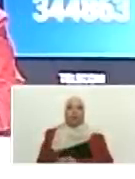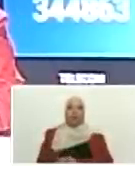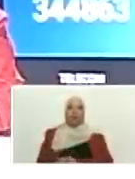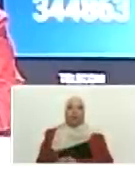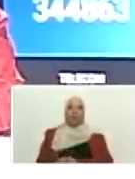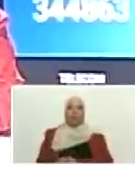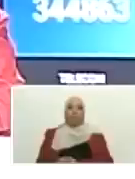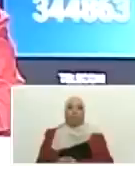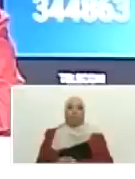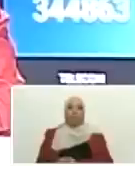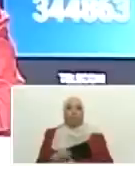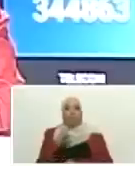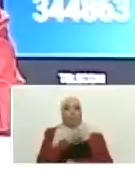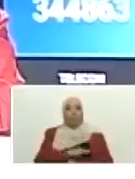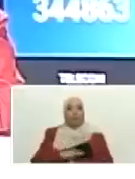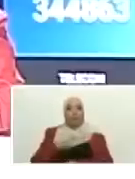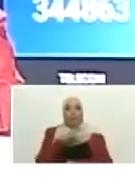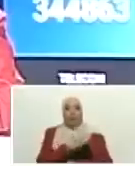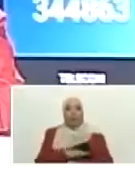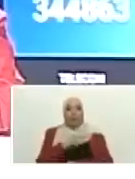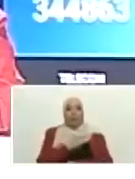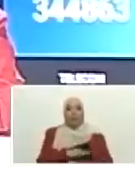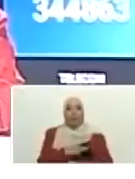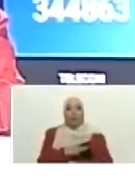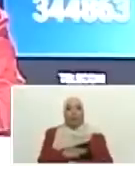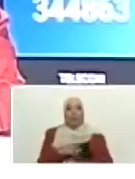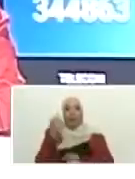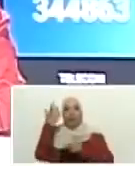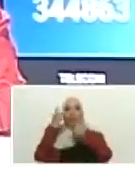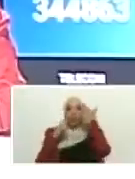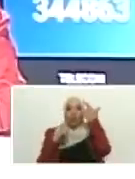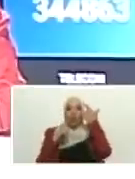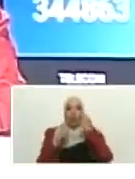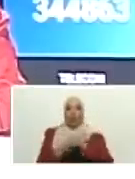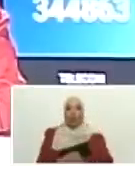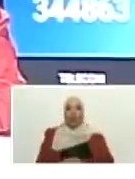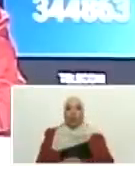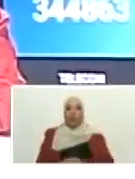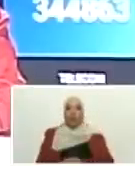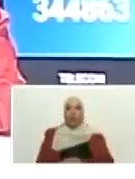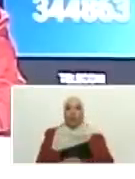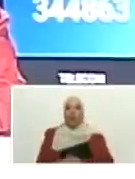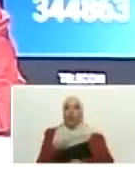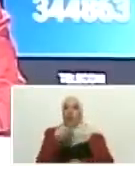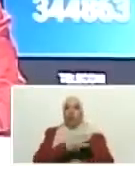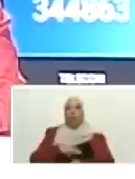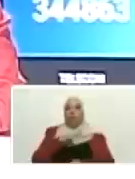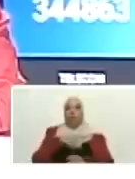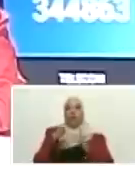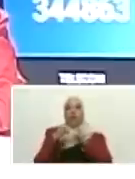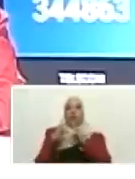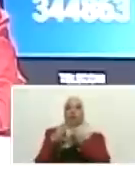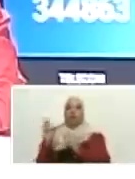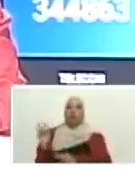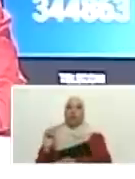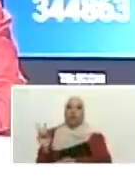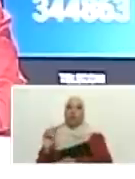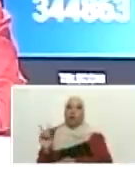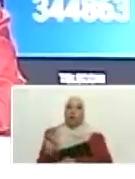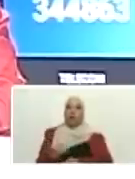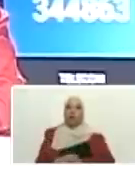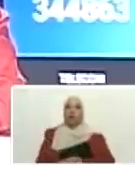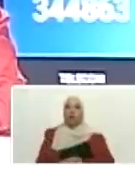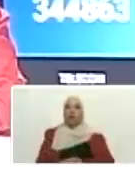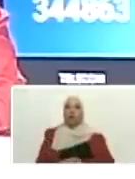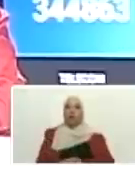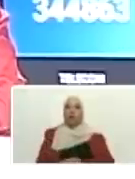Bueno, una de las grandes misiones fundada por nuestro comandante Hugo Chávez, la gran misión Vivienda Venezuela, que